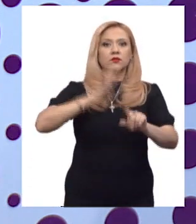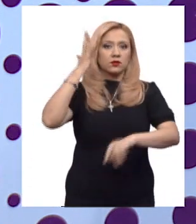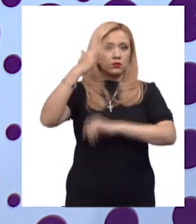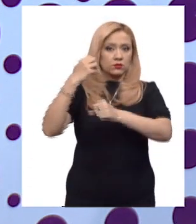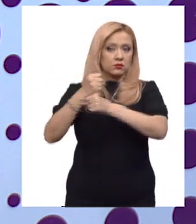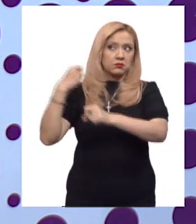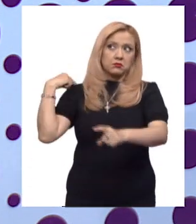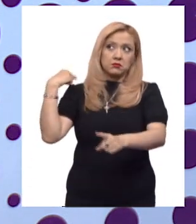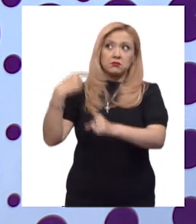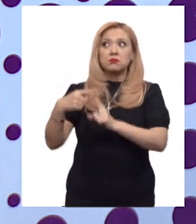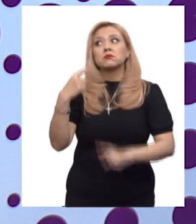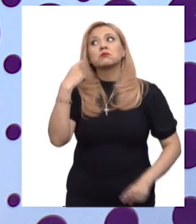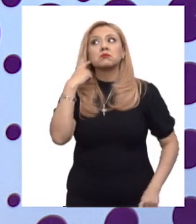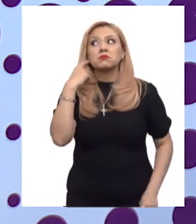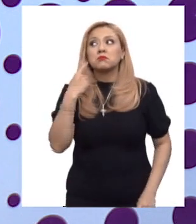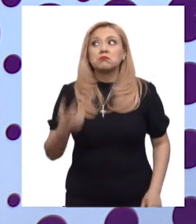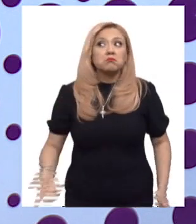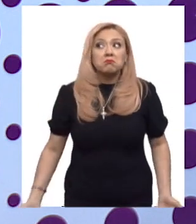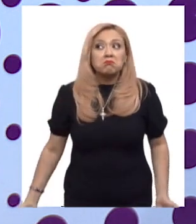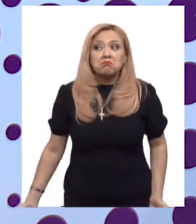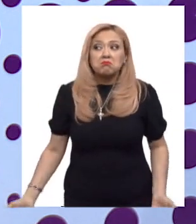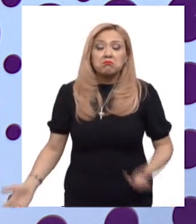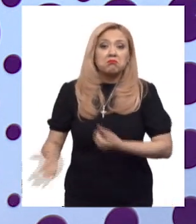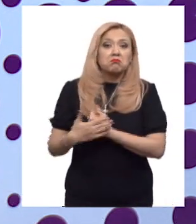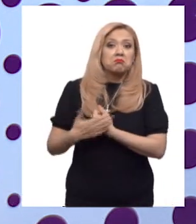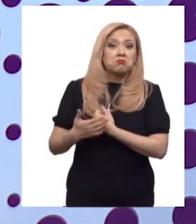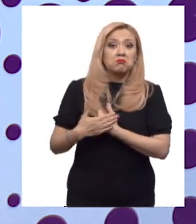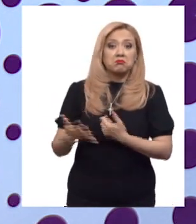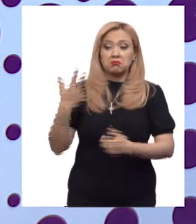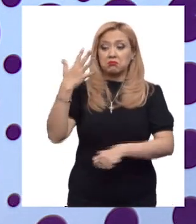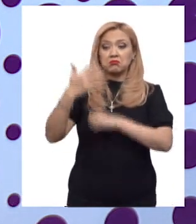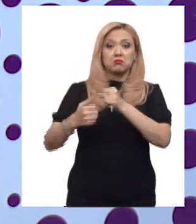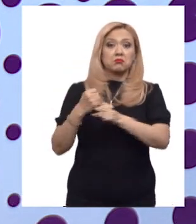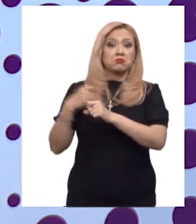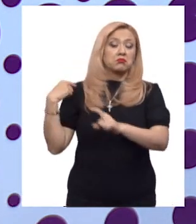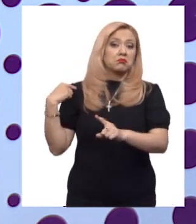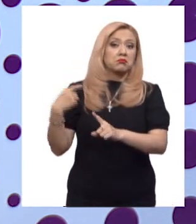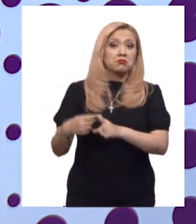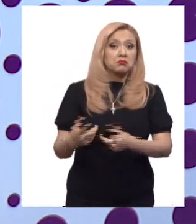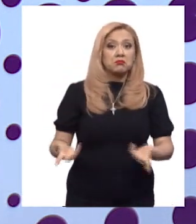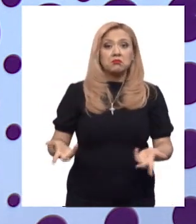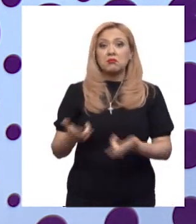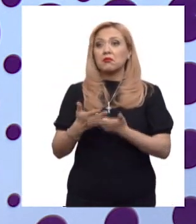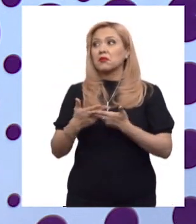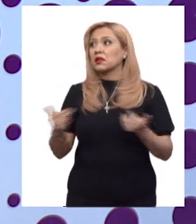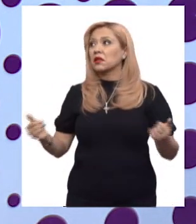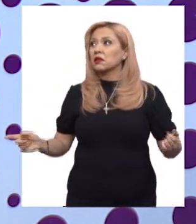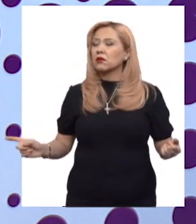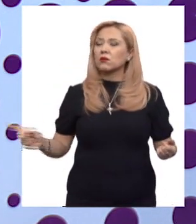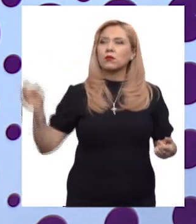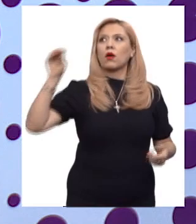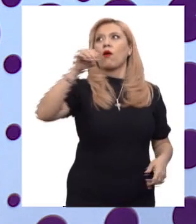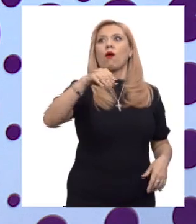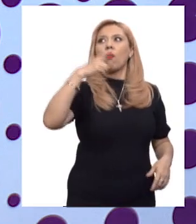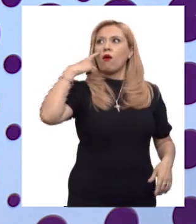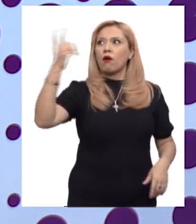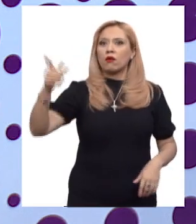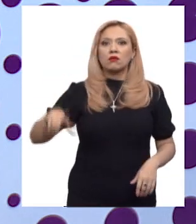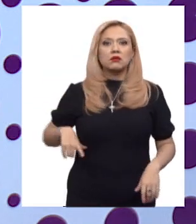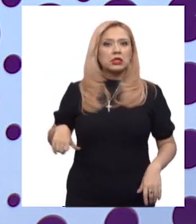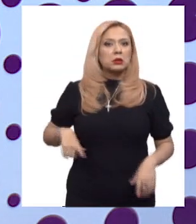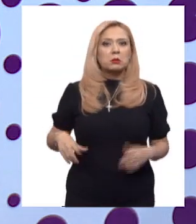no se nos ha descubierto ningún tipo de alertador en los últimos 5 años, nunca ha salido nadie público. Tenemos un